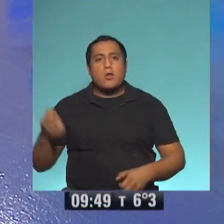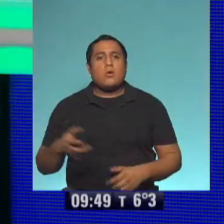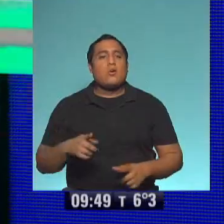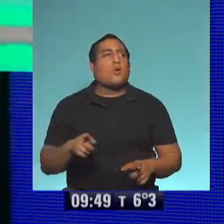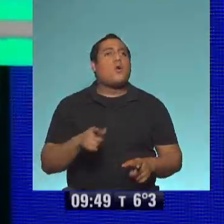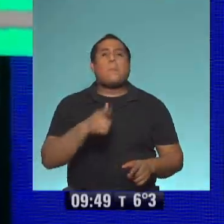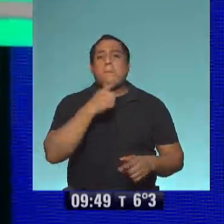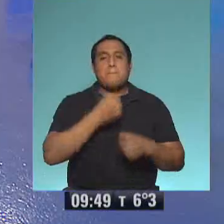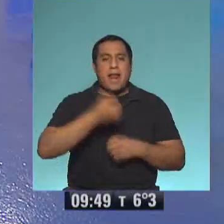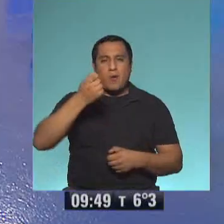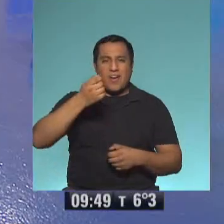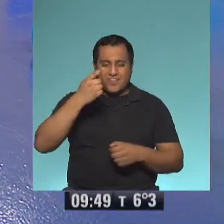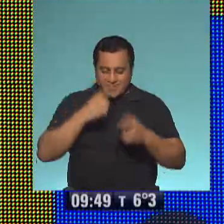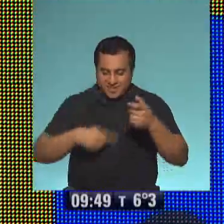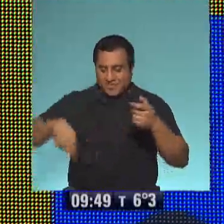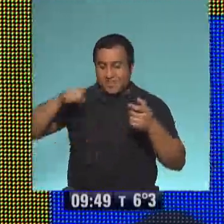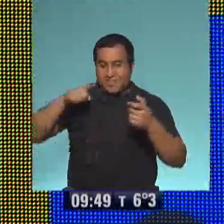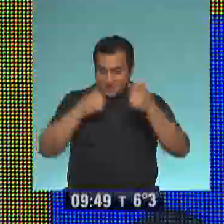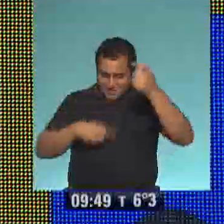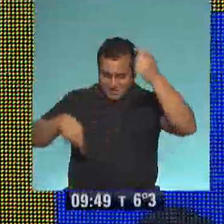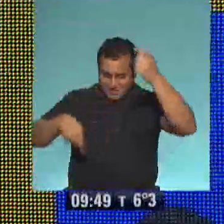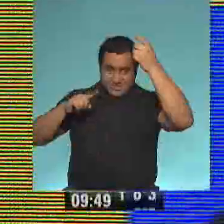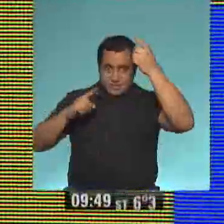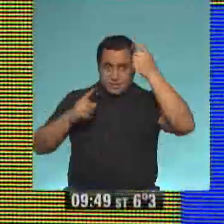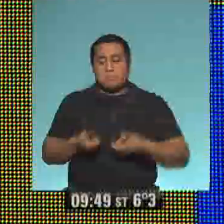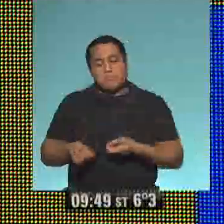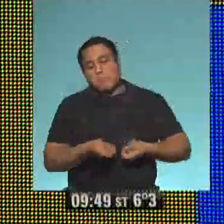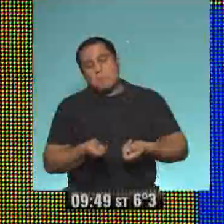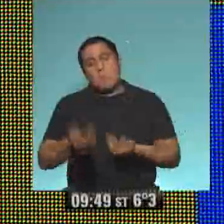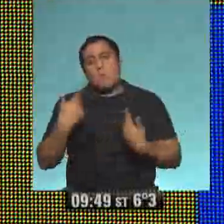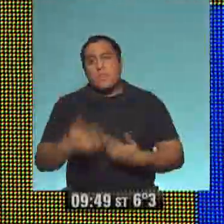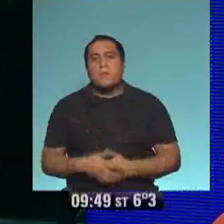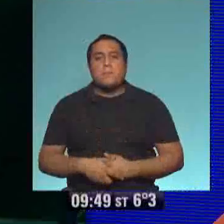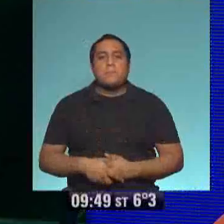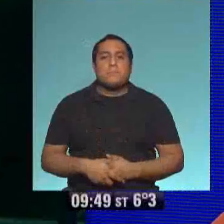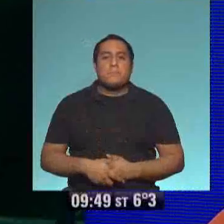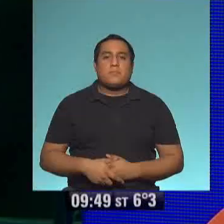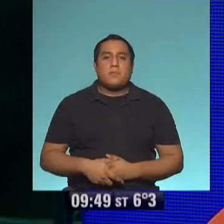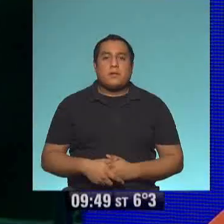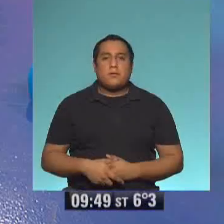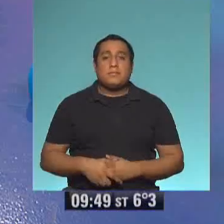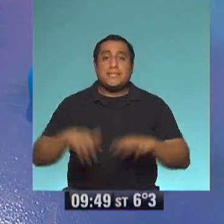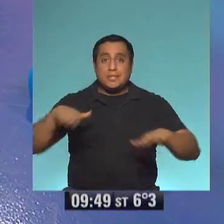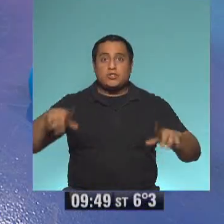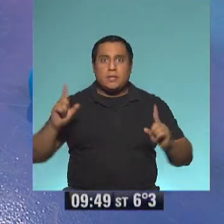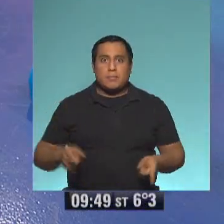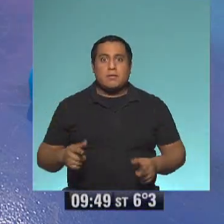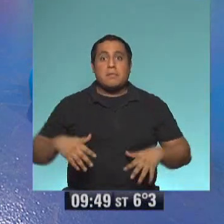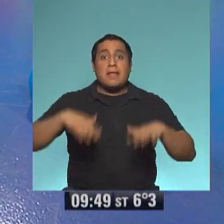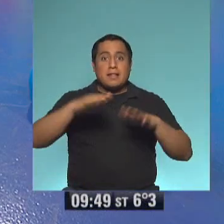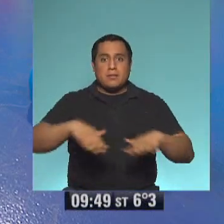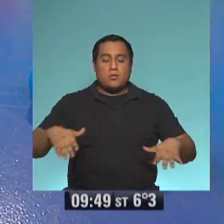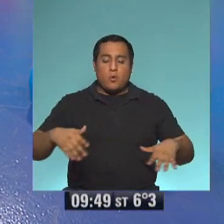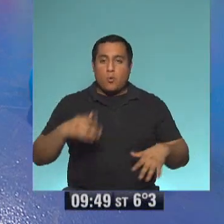paraguas. ¿Vieron que hoy dijimos si no un paraguas? Sí. Los chicos seguro y las chicas que tienen algún paragüitas que lo pueden usar también. ¿Y los chicos más chicos, los más peticitos?